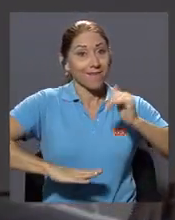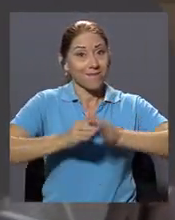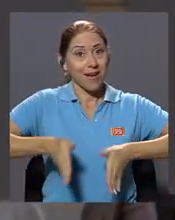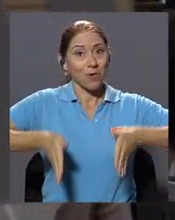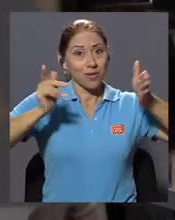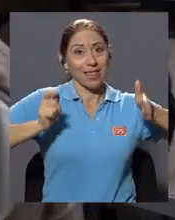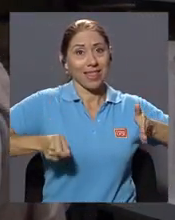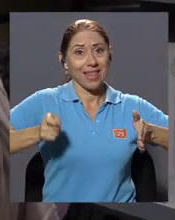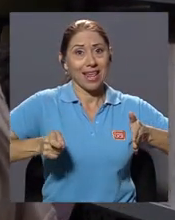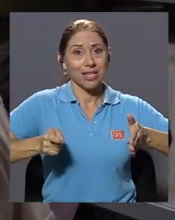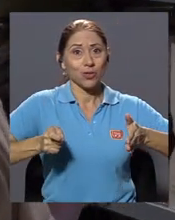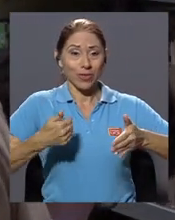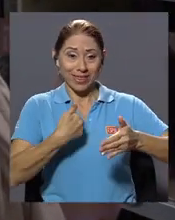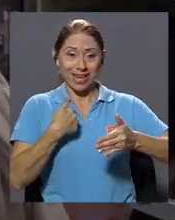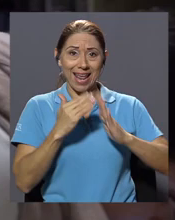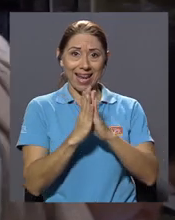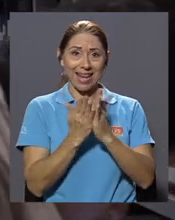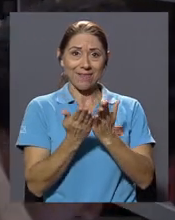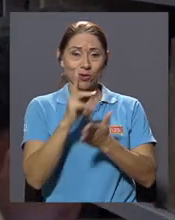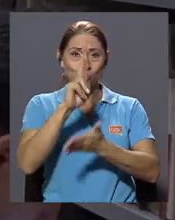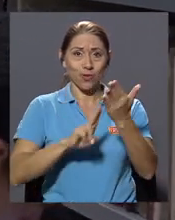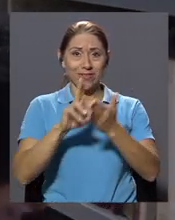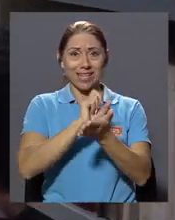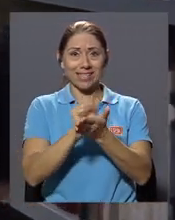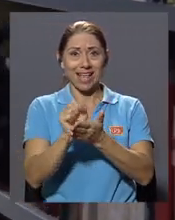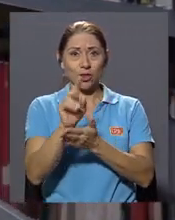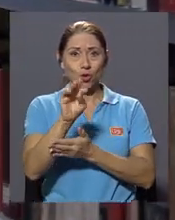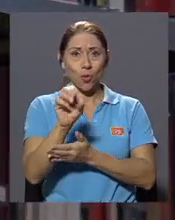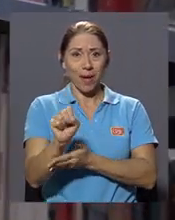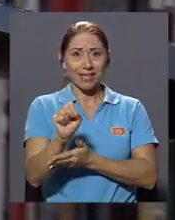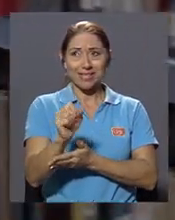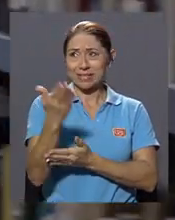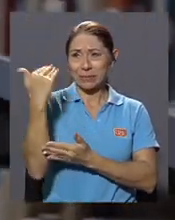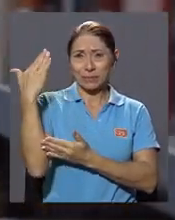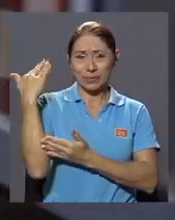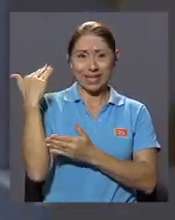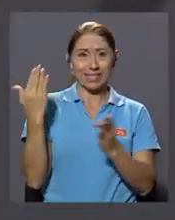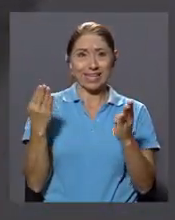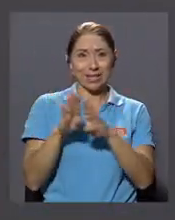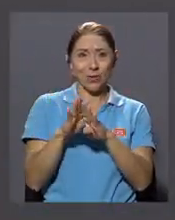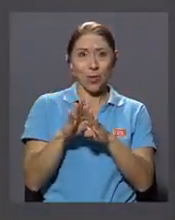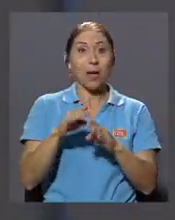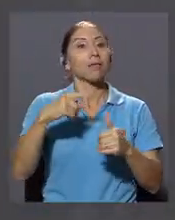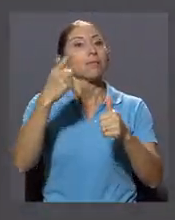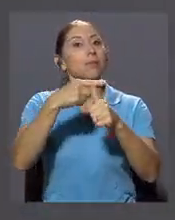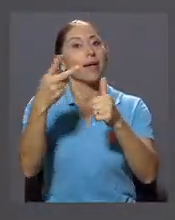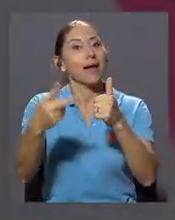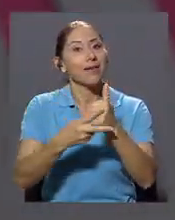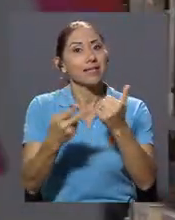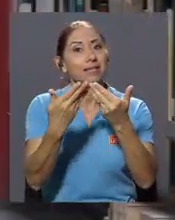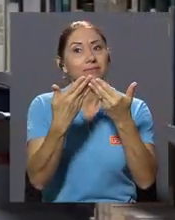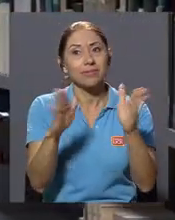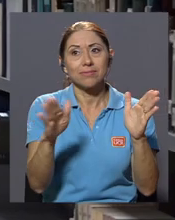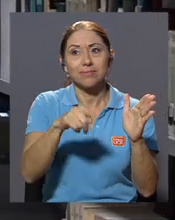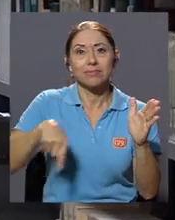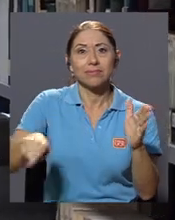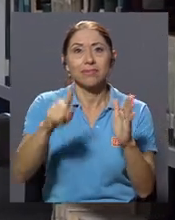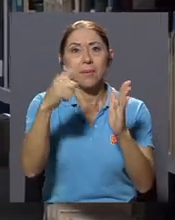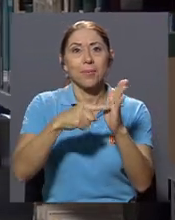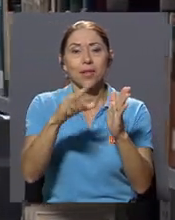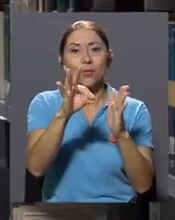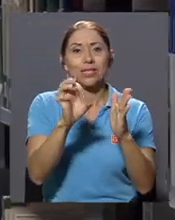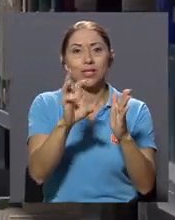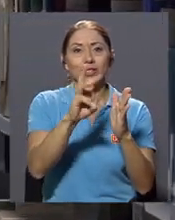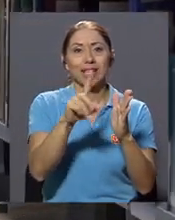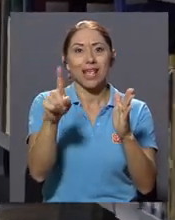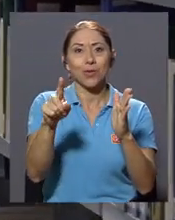custodiaba los libros de la Universidad de Santo Tomás desde su cierre, la biblioteca se abrió por primera vez en 1961. Aquí también